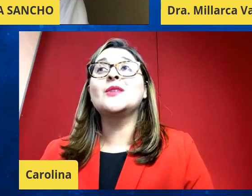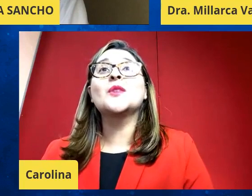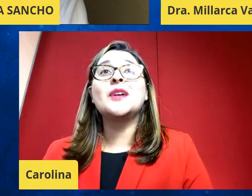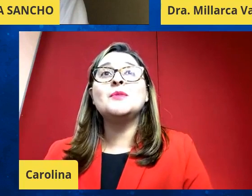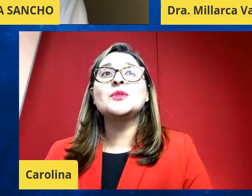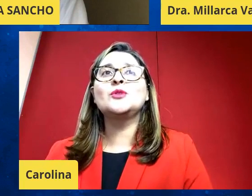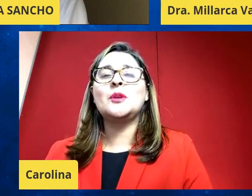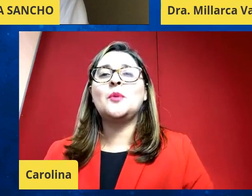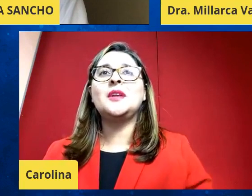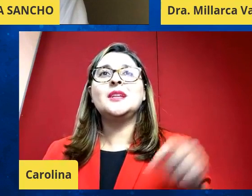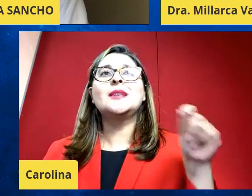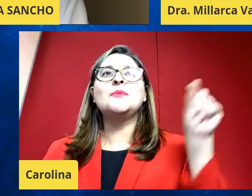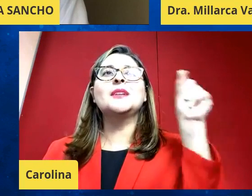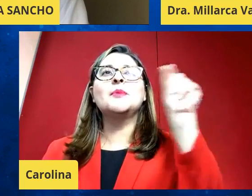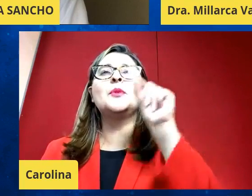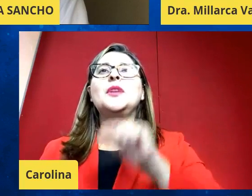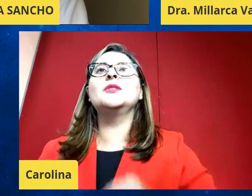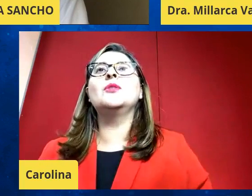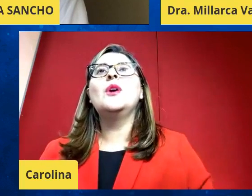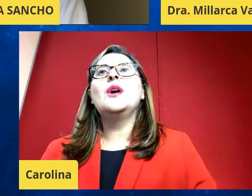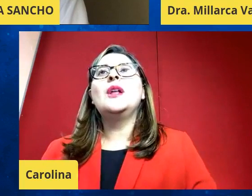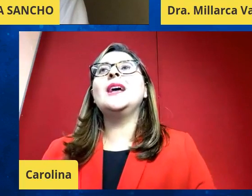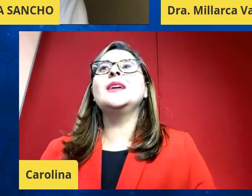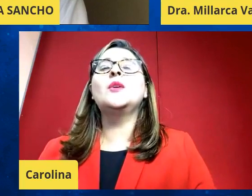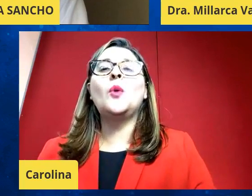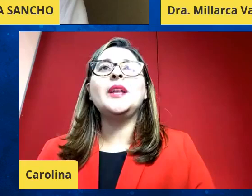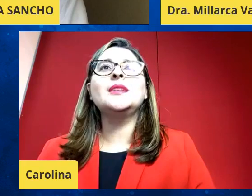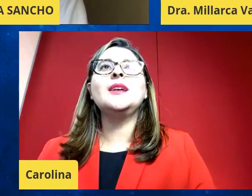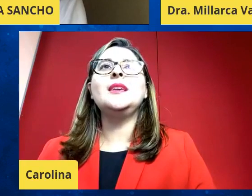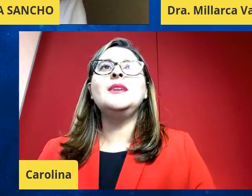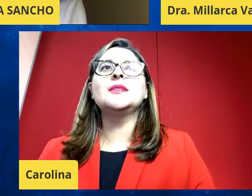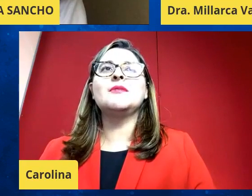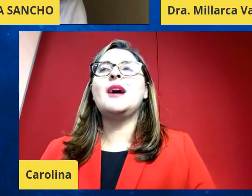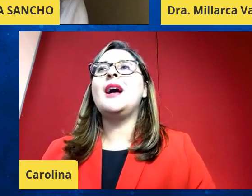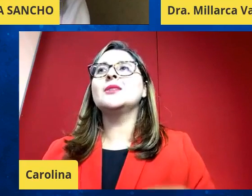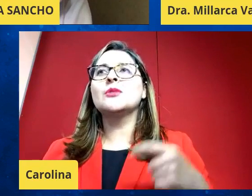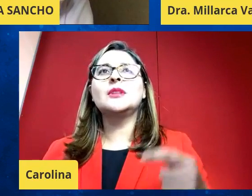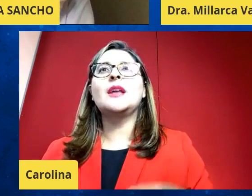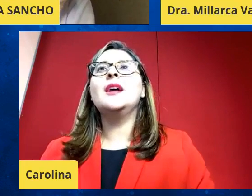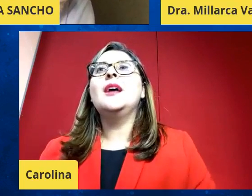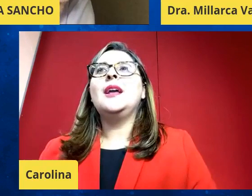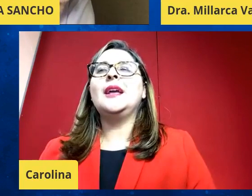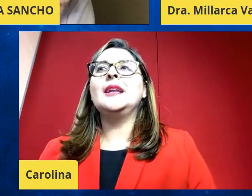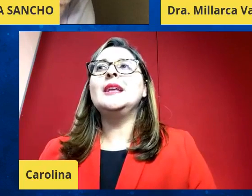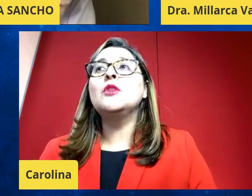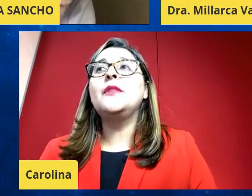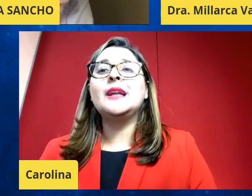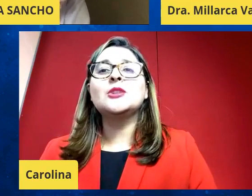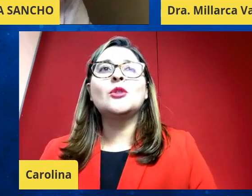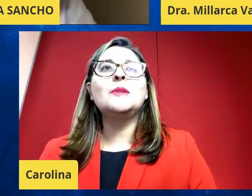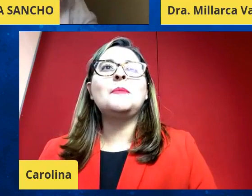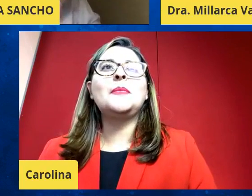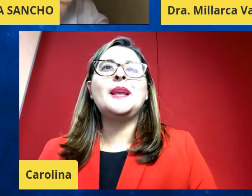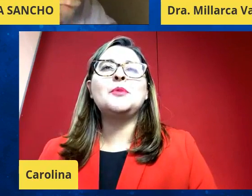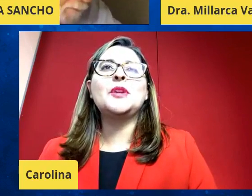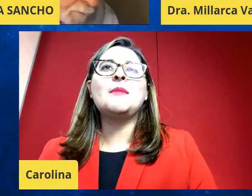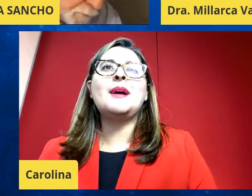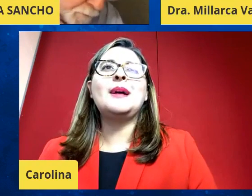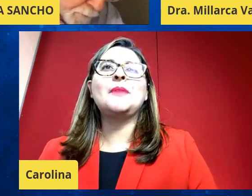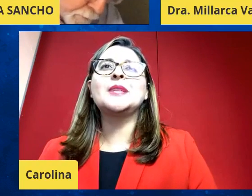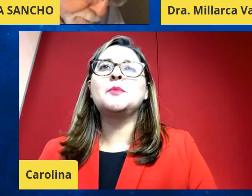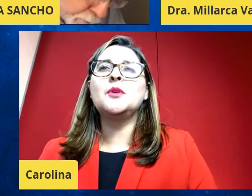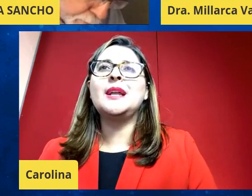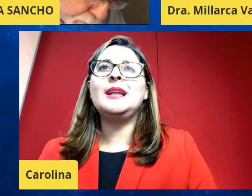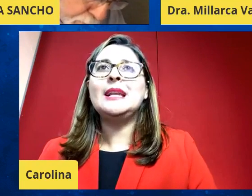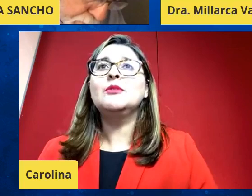invitamos y les recordamos, ¿cierto?, que pueden ir también respondiendo la encuesta y se va a sortear libros del Sol del